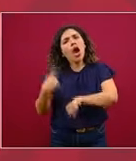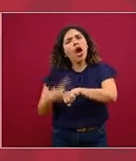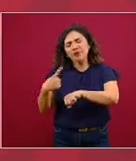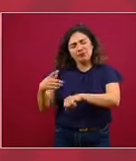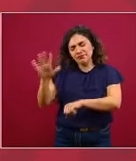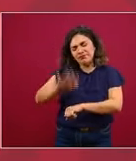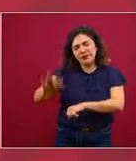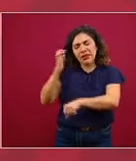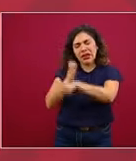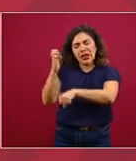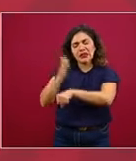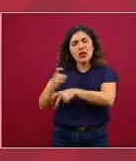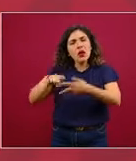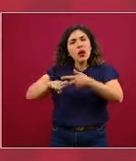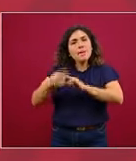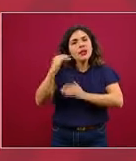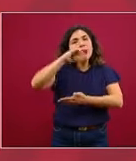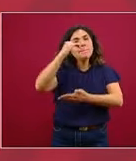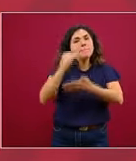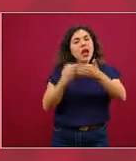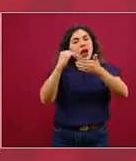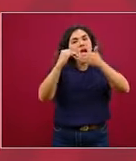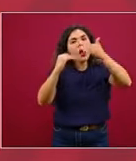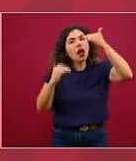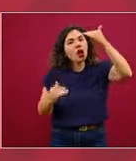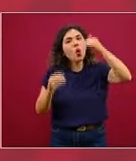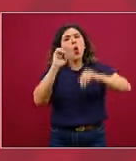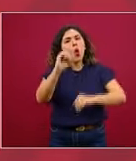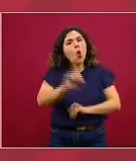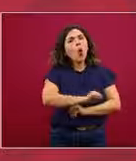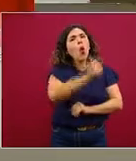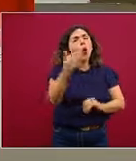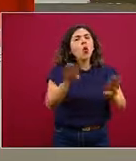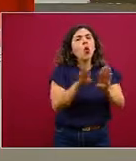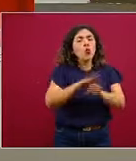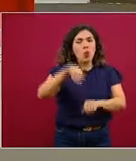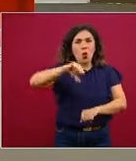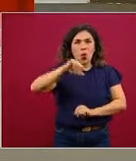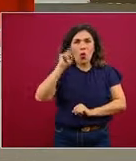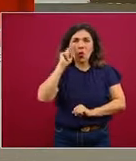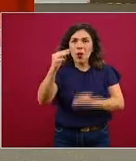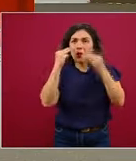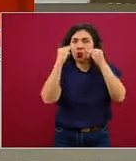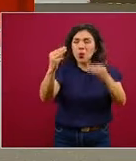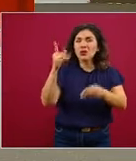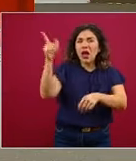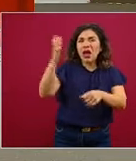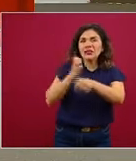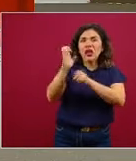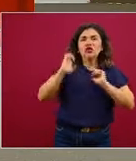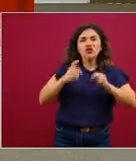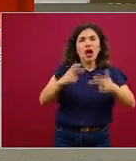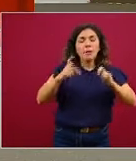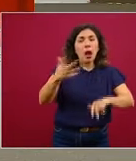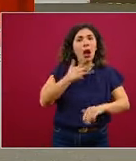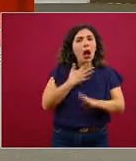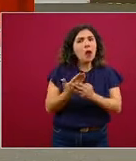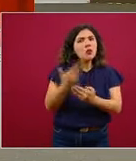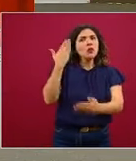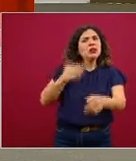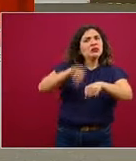un descenso en las últimas semanas, o algunas otras como las que vimos, por ejemplo, el día de hoy en el caso de Chiapas, en donde ya tienen muchas